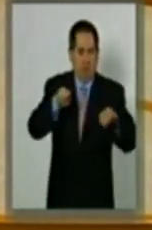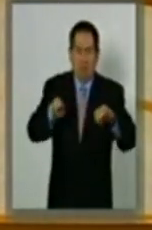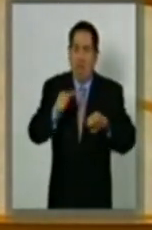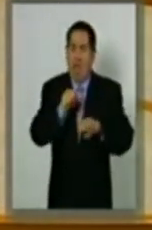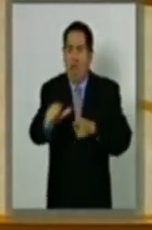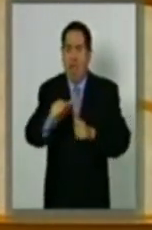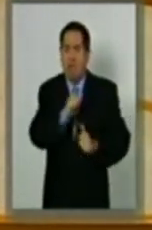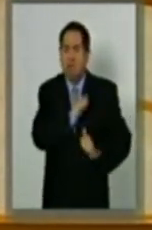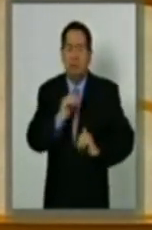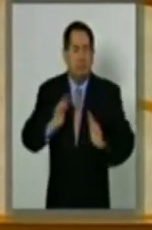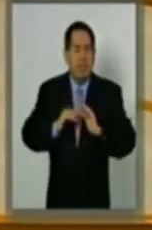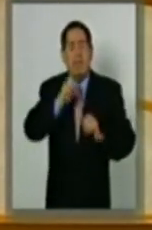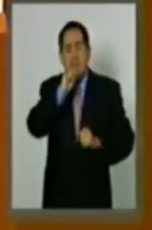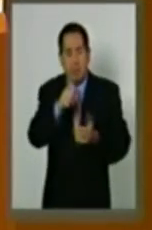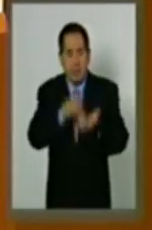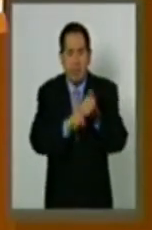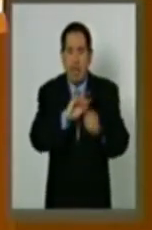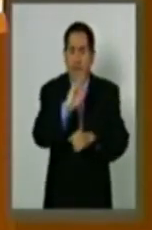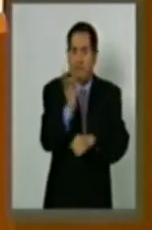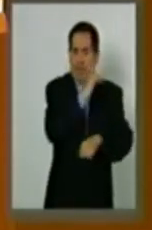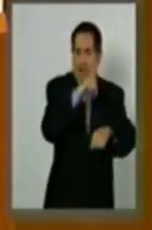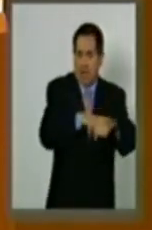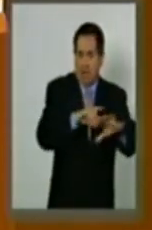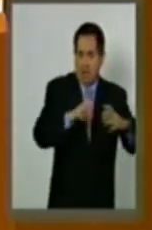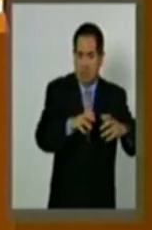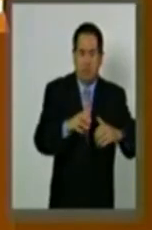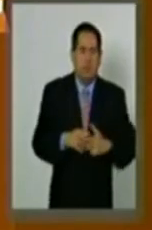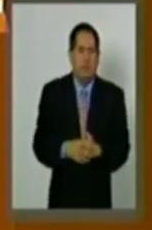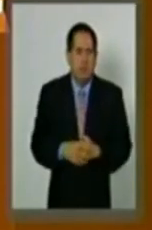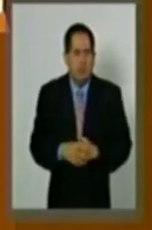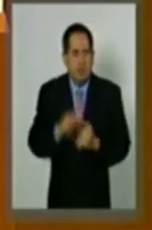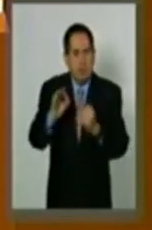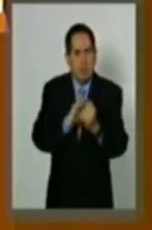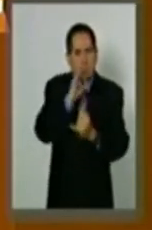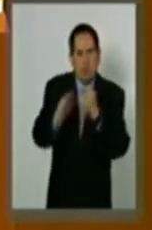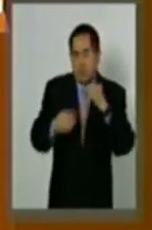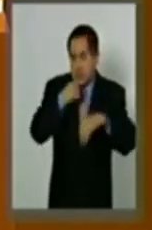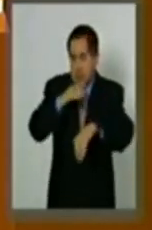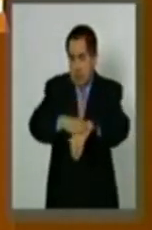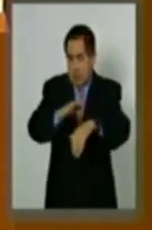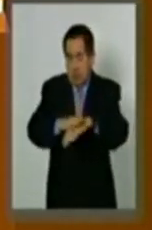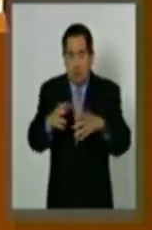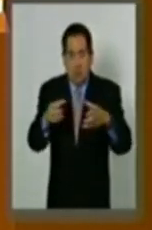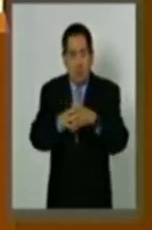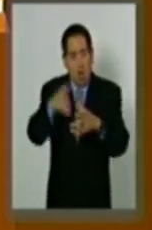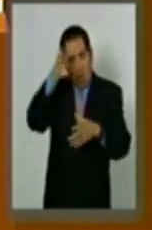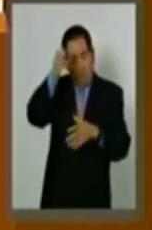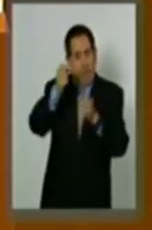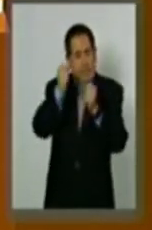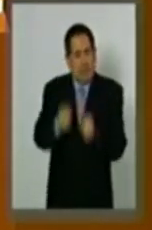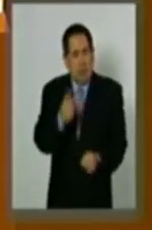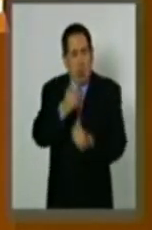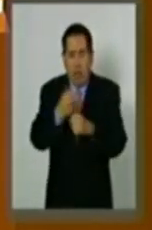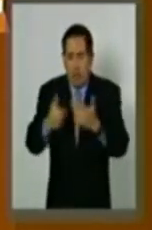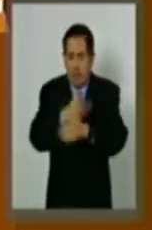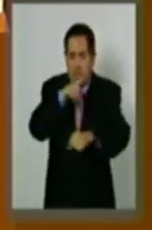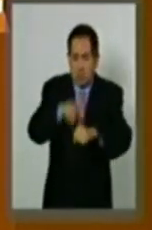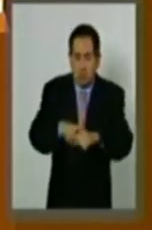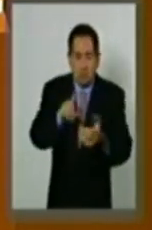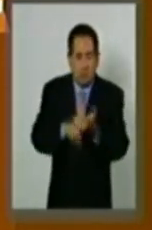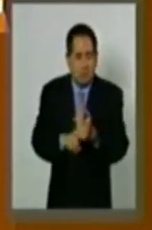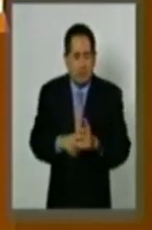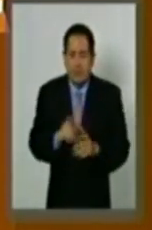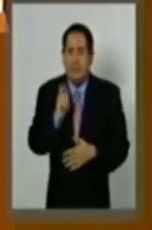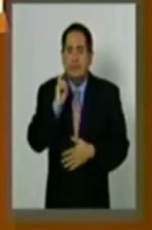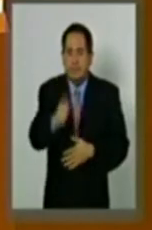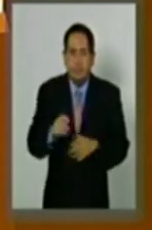fuerzas federales. Y por último, se argumenta que los conceptos de seguridad interior y seguridad nacional nada tienen